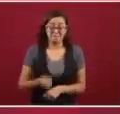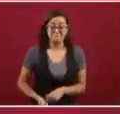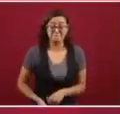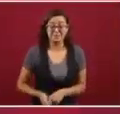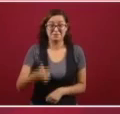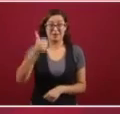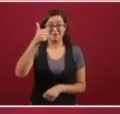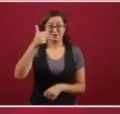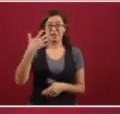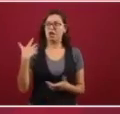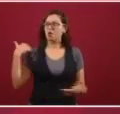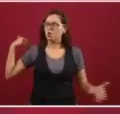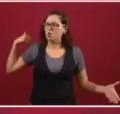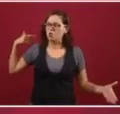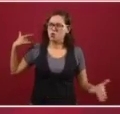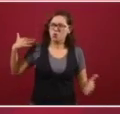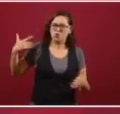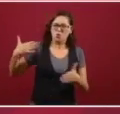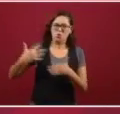años